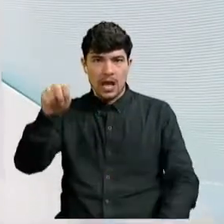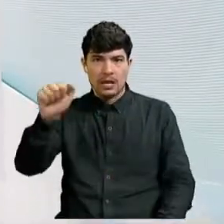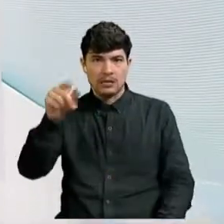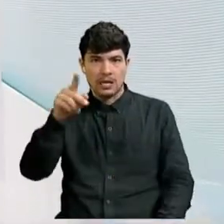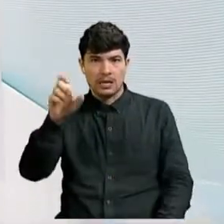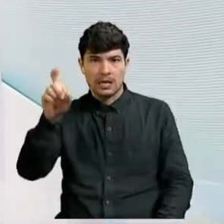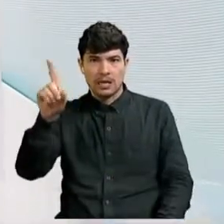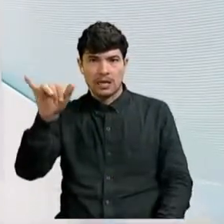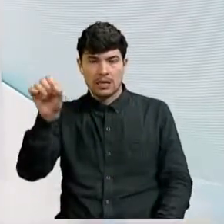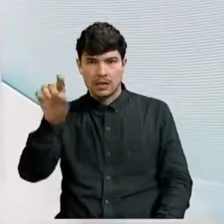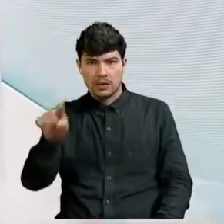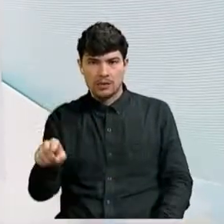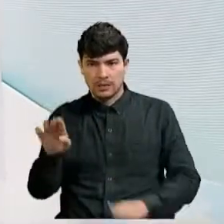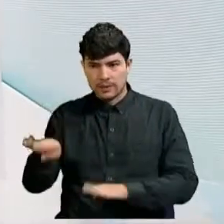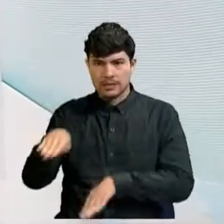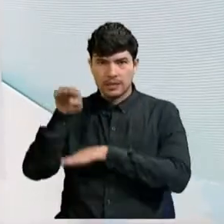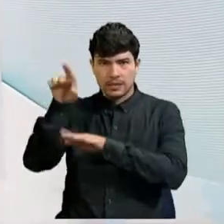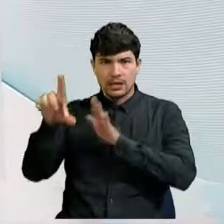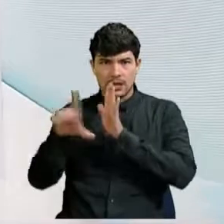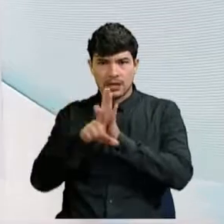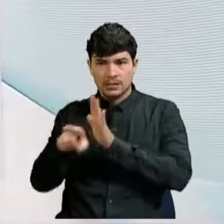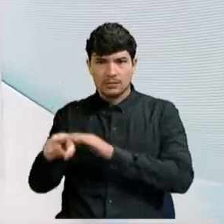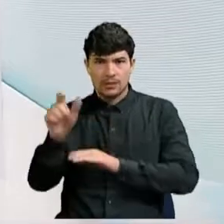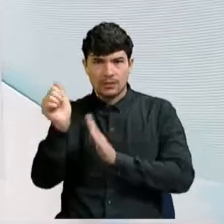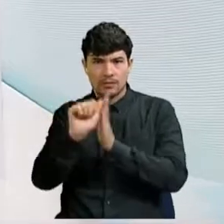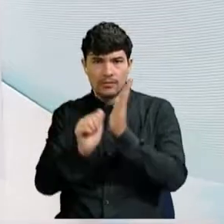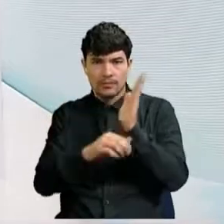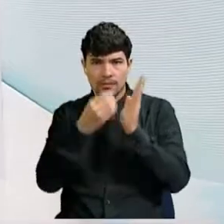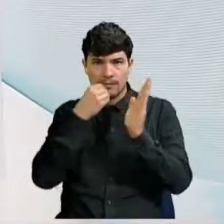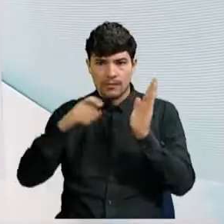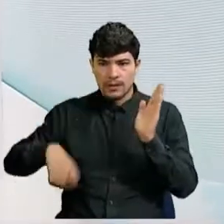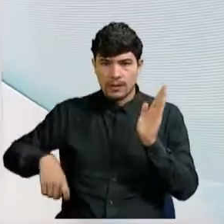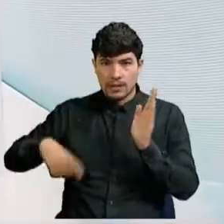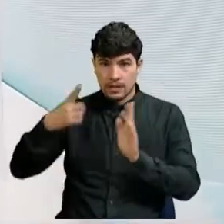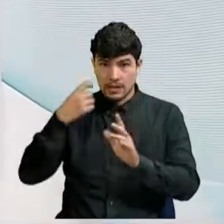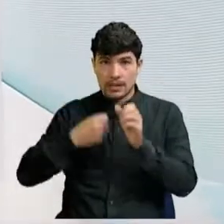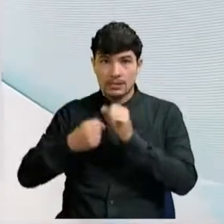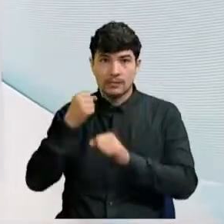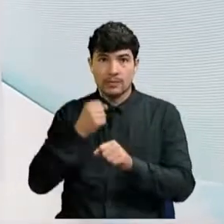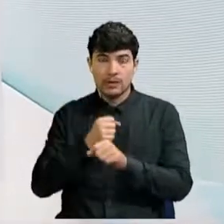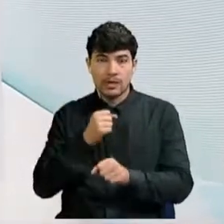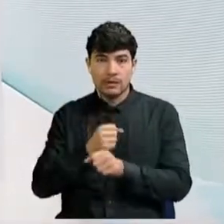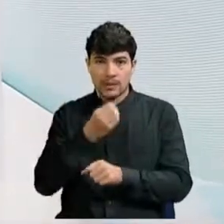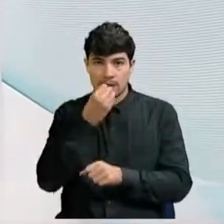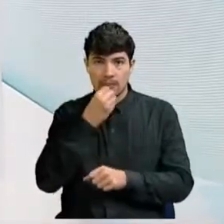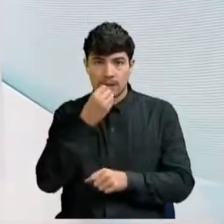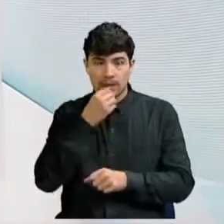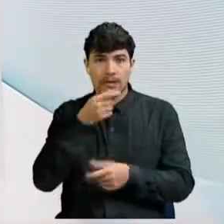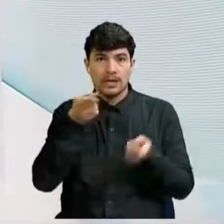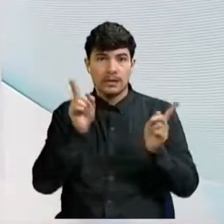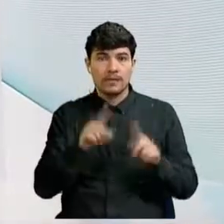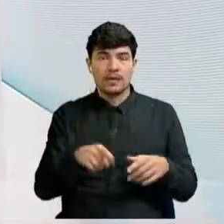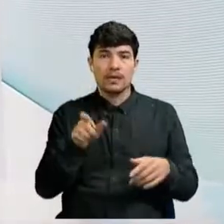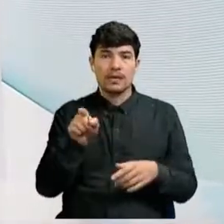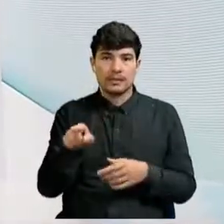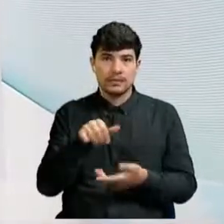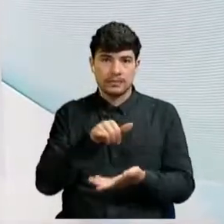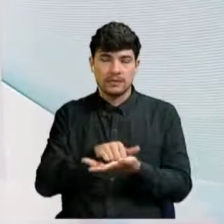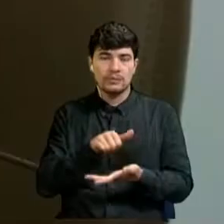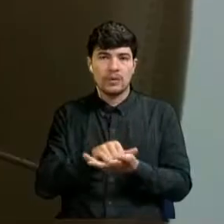el representante legal del operador del PAE en el 2016 y coordinador de PAE en el departamento en el mismo año.